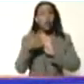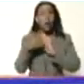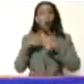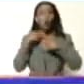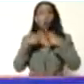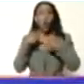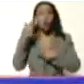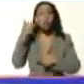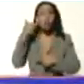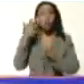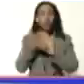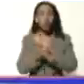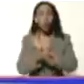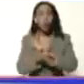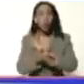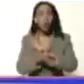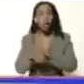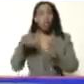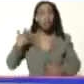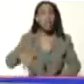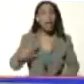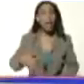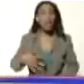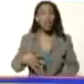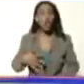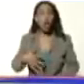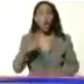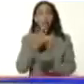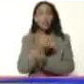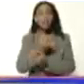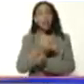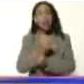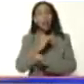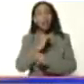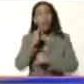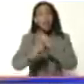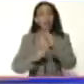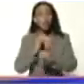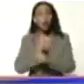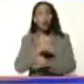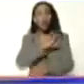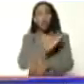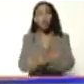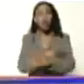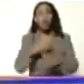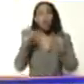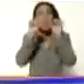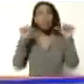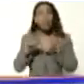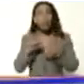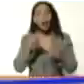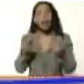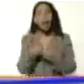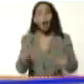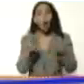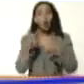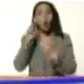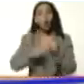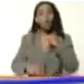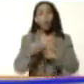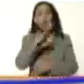por el derecho internacional por el fortalecimiento del sistema de Naciones Unidas de los últimos 50 años